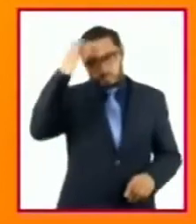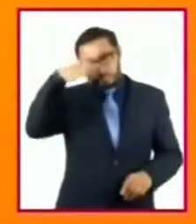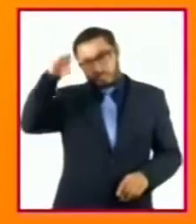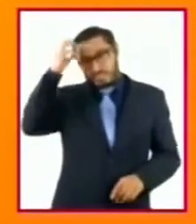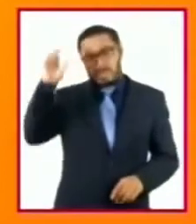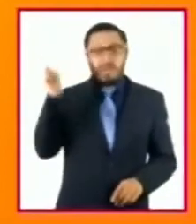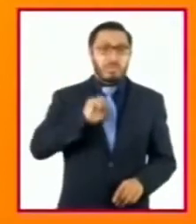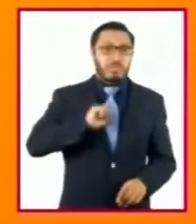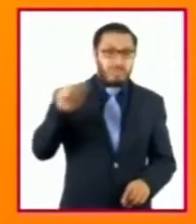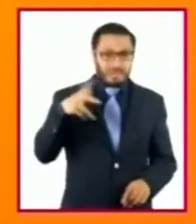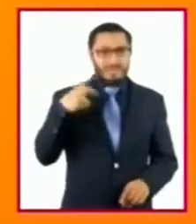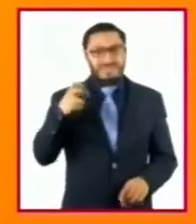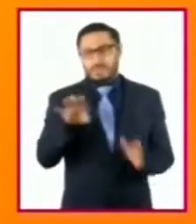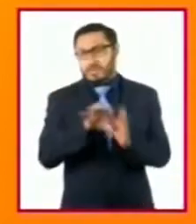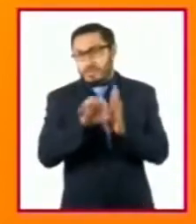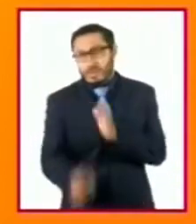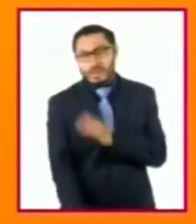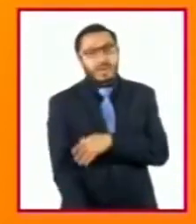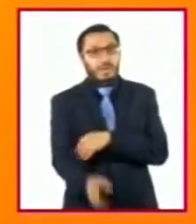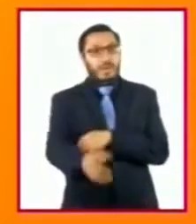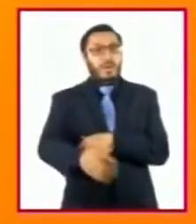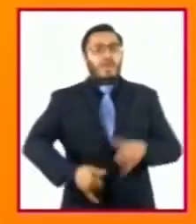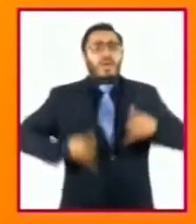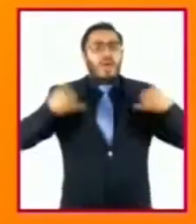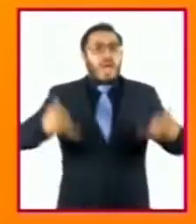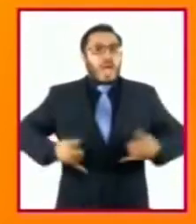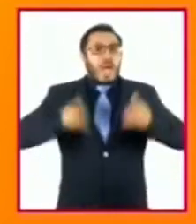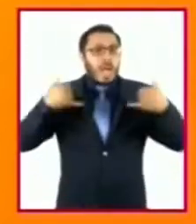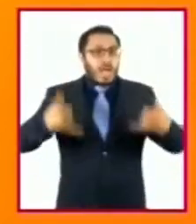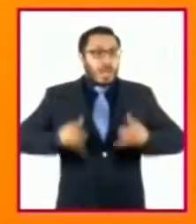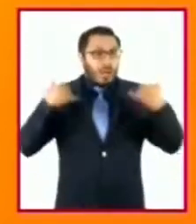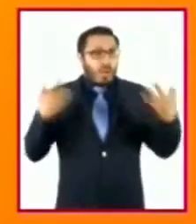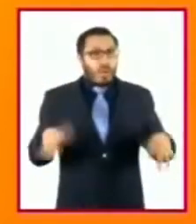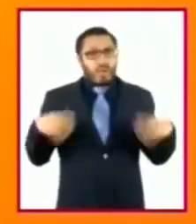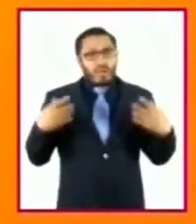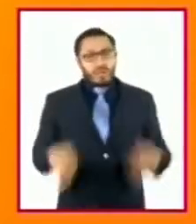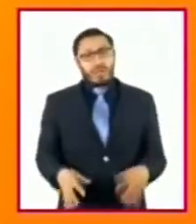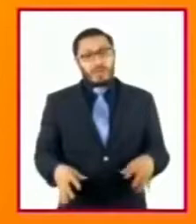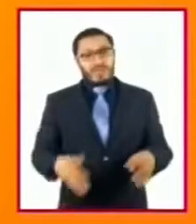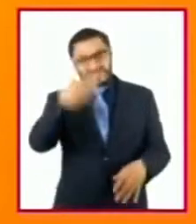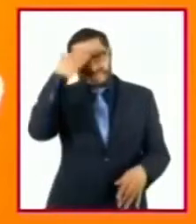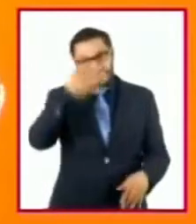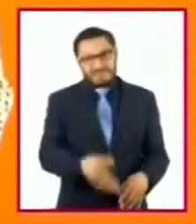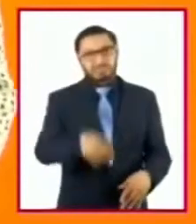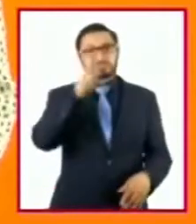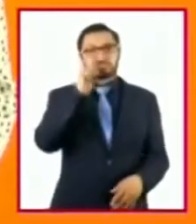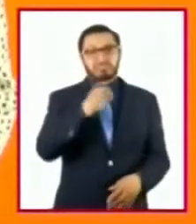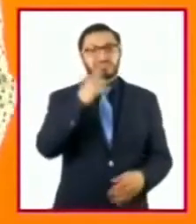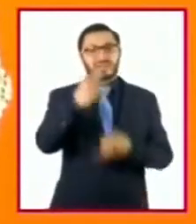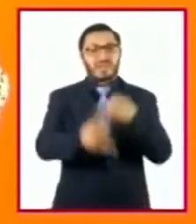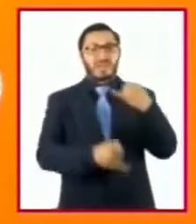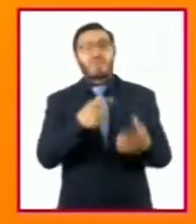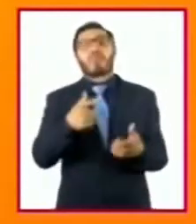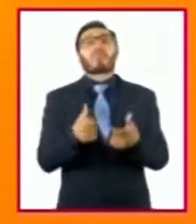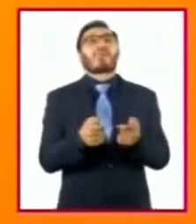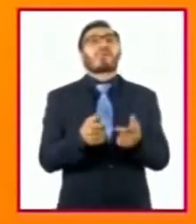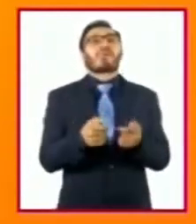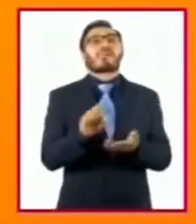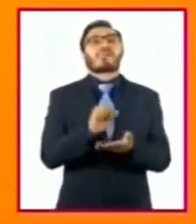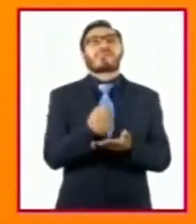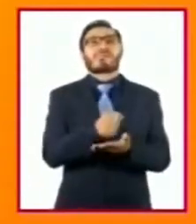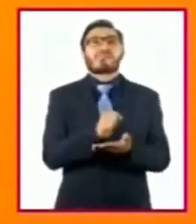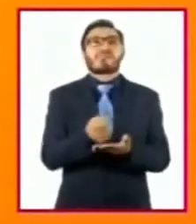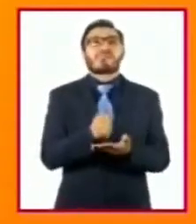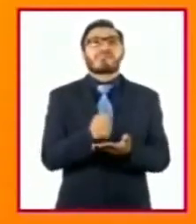un ejemplo que los adolescentes o la mayoría de los adolescentes conoce, que son los juegos de video. Hay uno